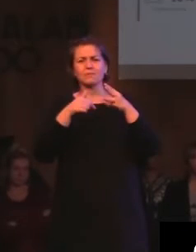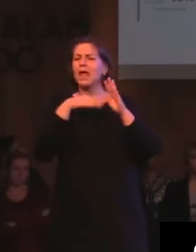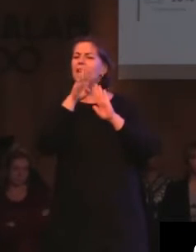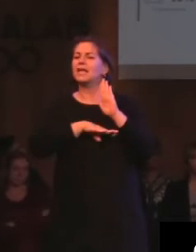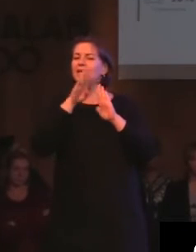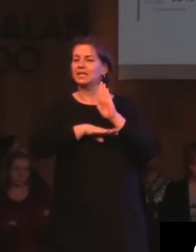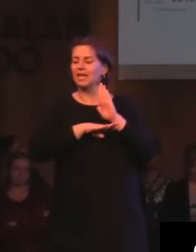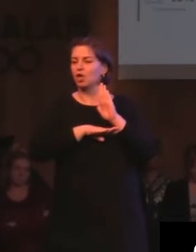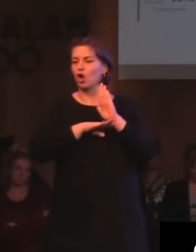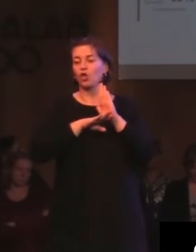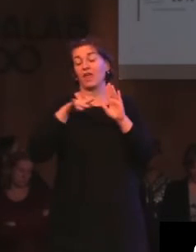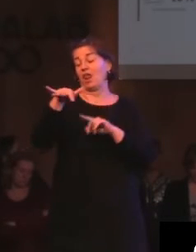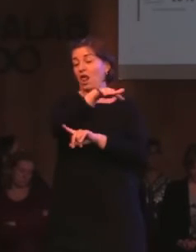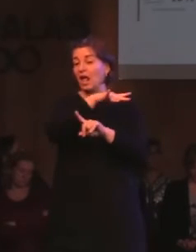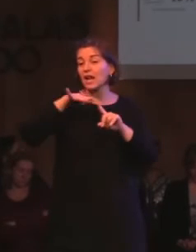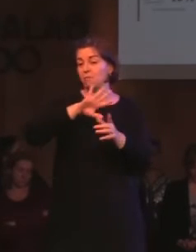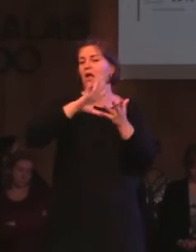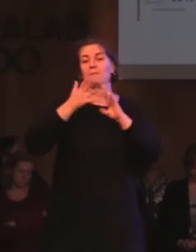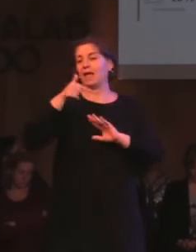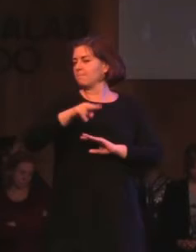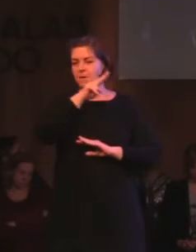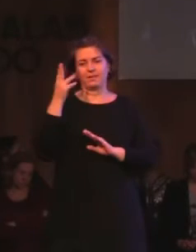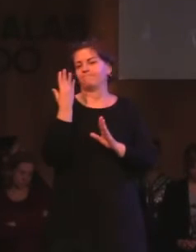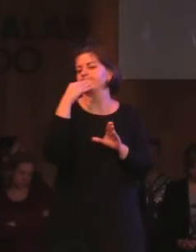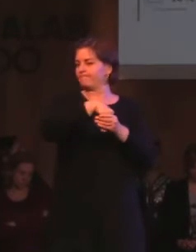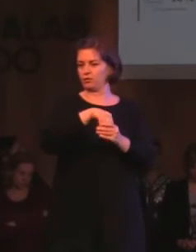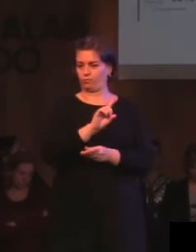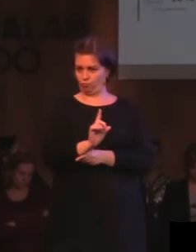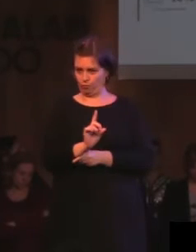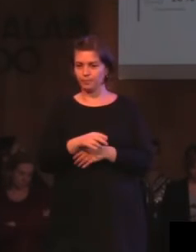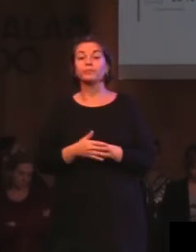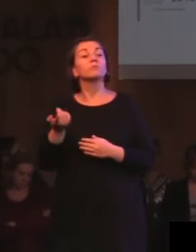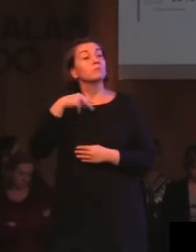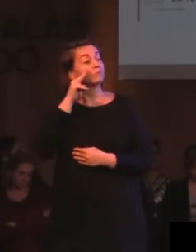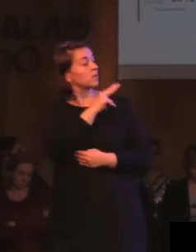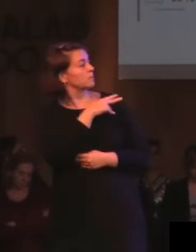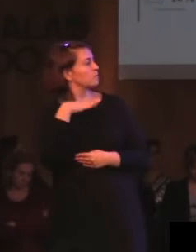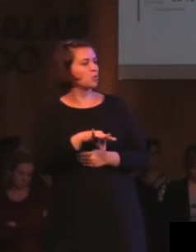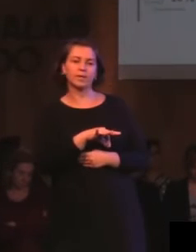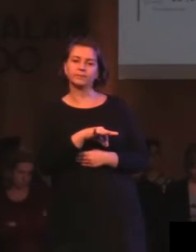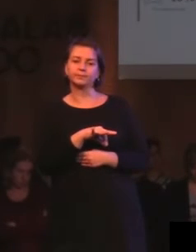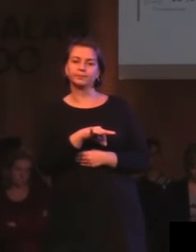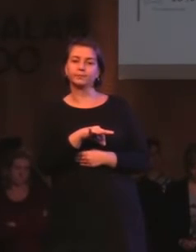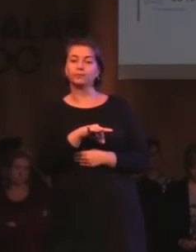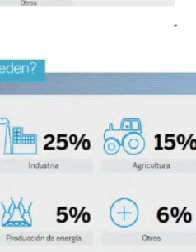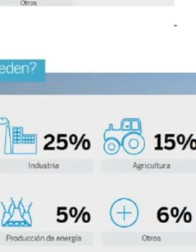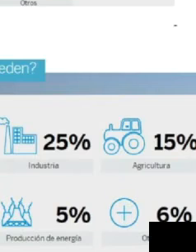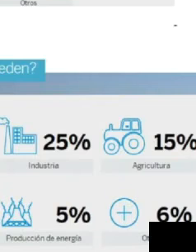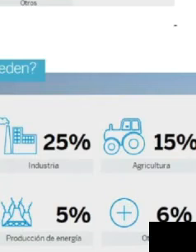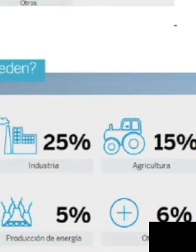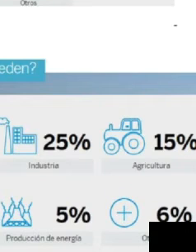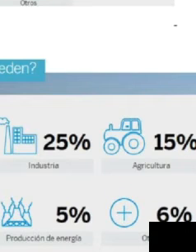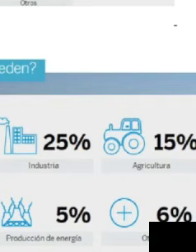criterio de cambio climático aquí en Madrid. Bueno, ahí podéis ver las diferentes muertes,